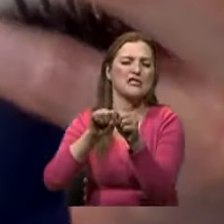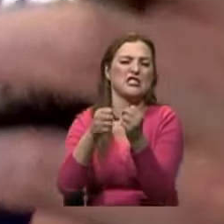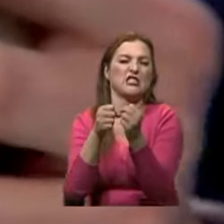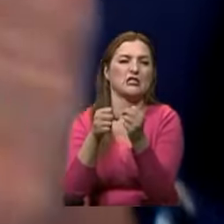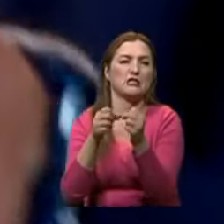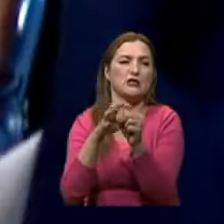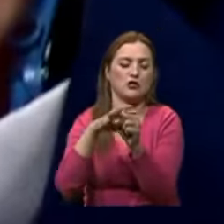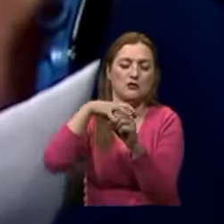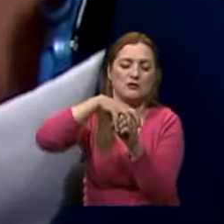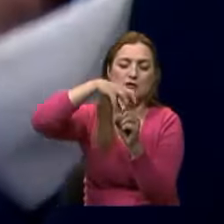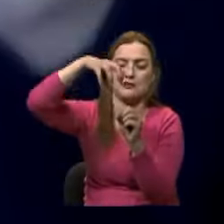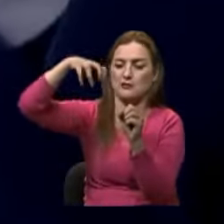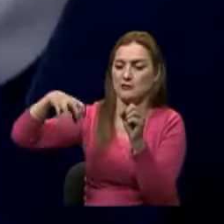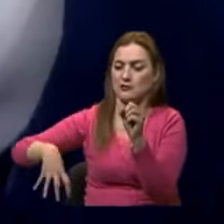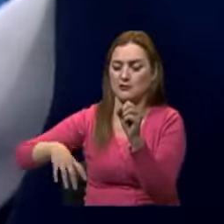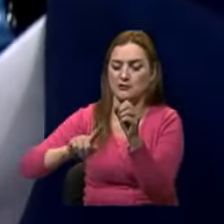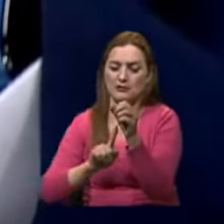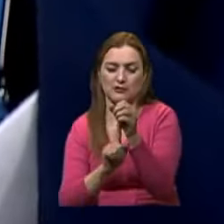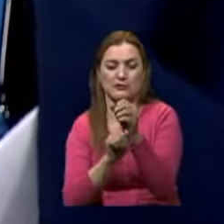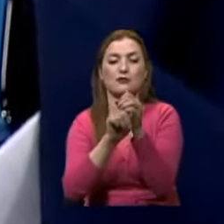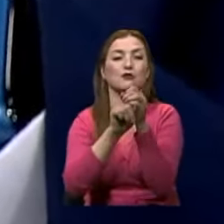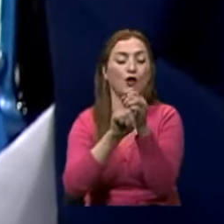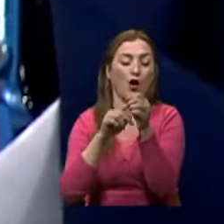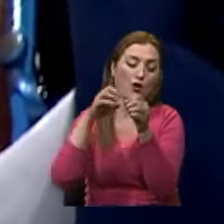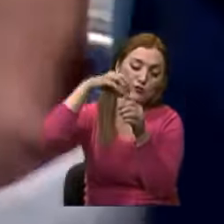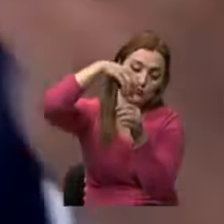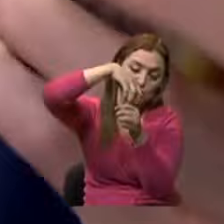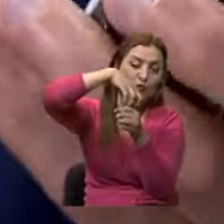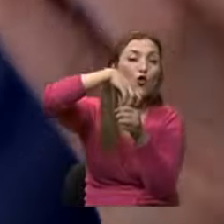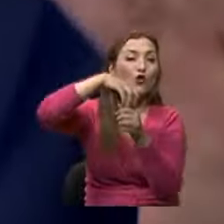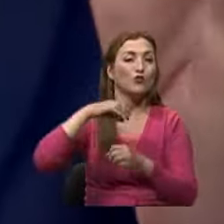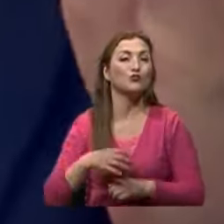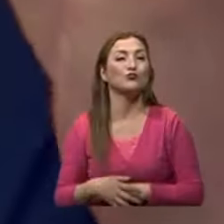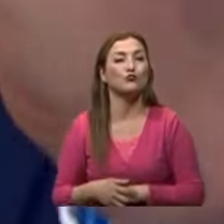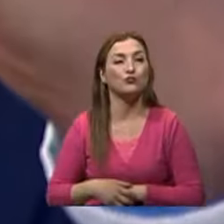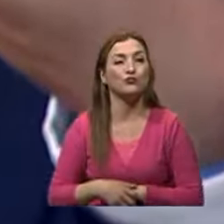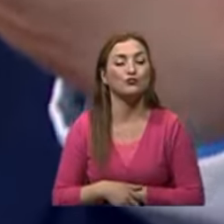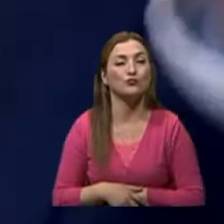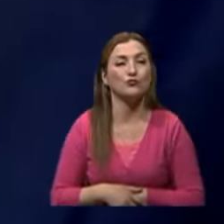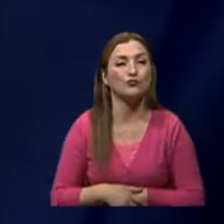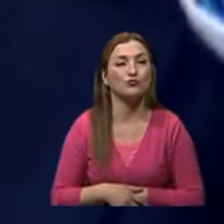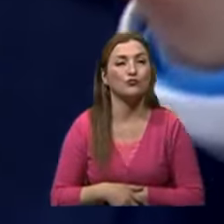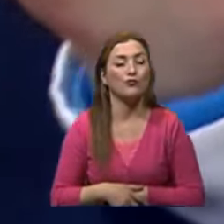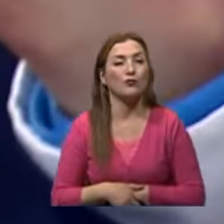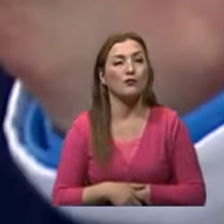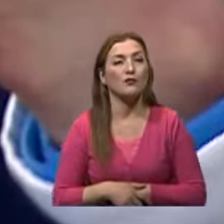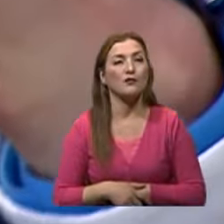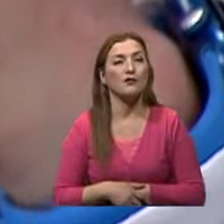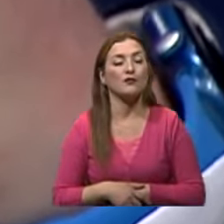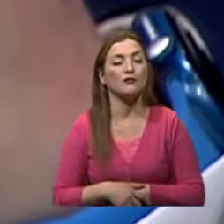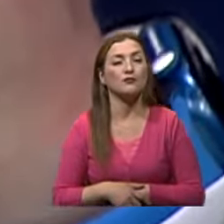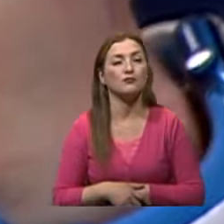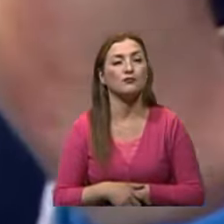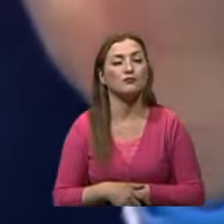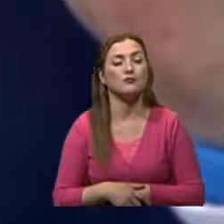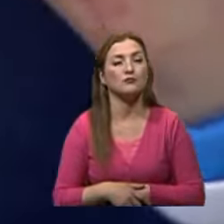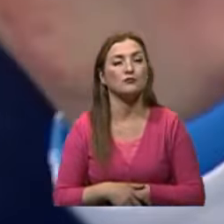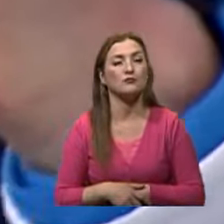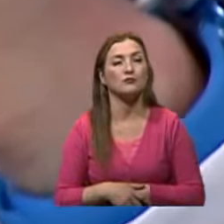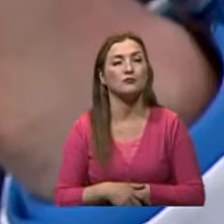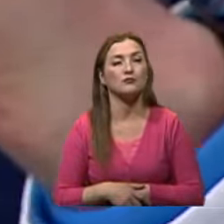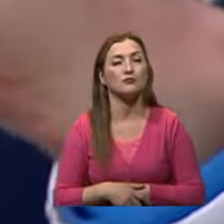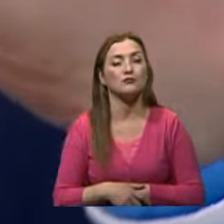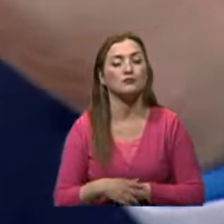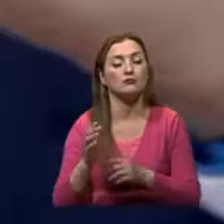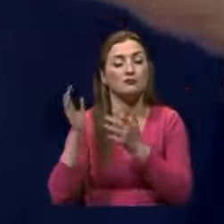que está fracturada, esto entra dentro del fémur. Esto se pone en el acetábulo del paciente